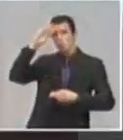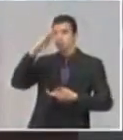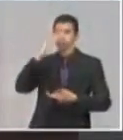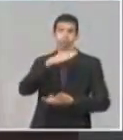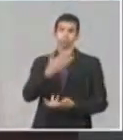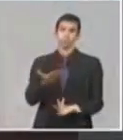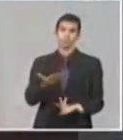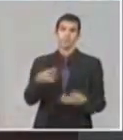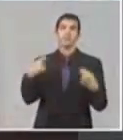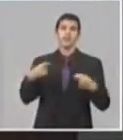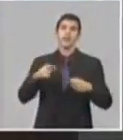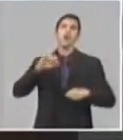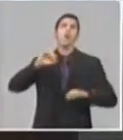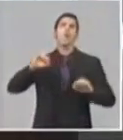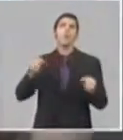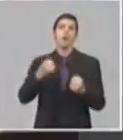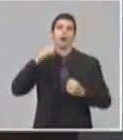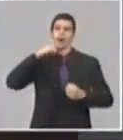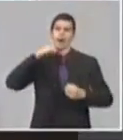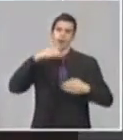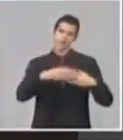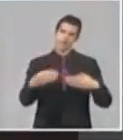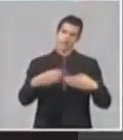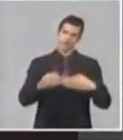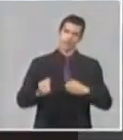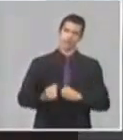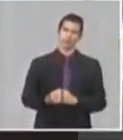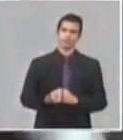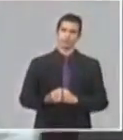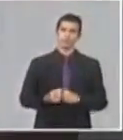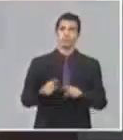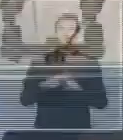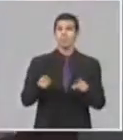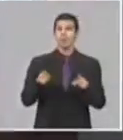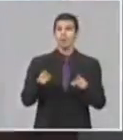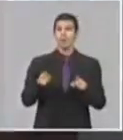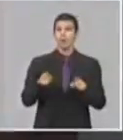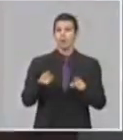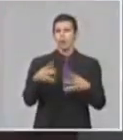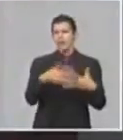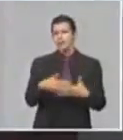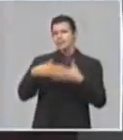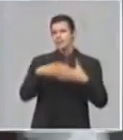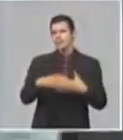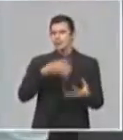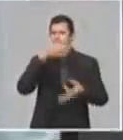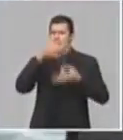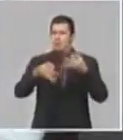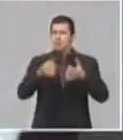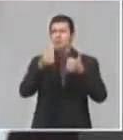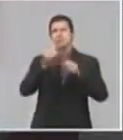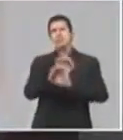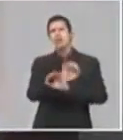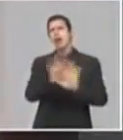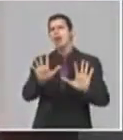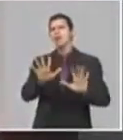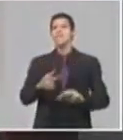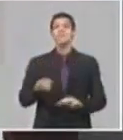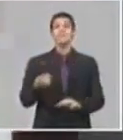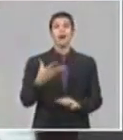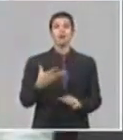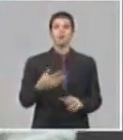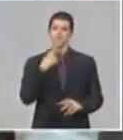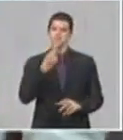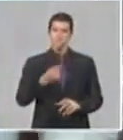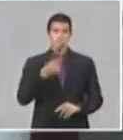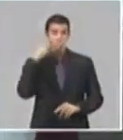salieron a la red a decirle esta gente van a dolarizar la economía van a cerrar las tiendas de sauce y todos van a vender en divisas y el pueblo